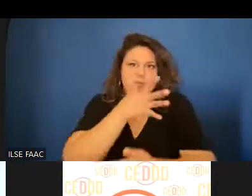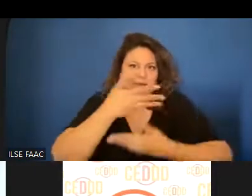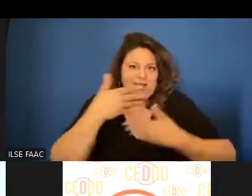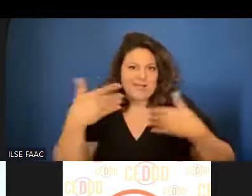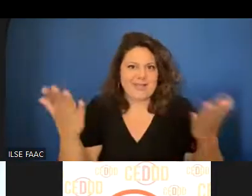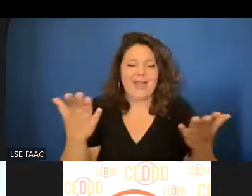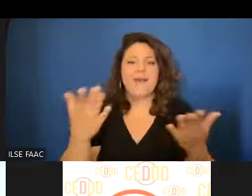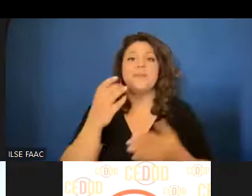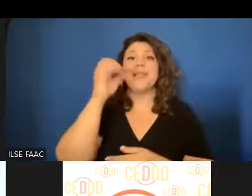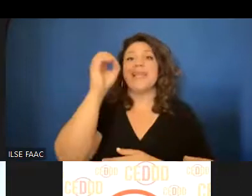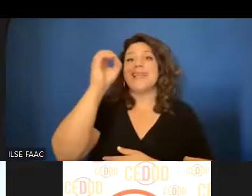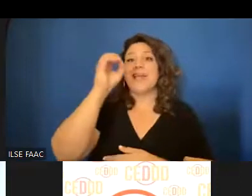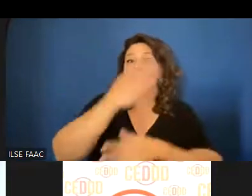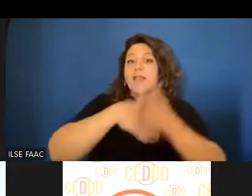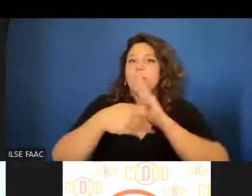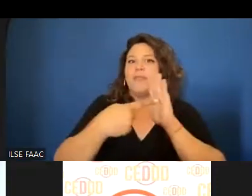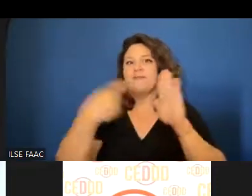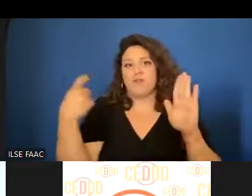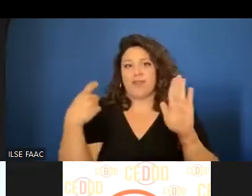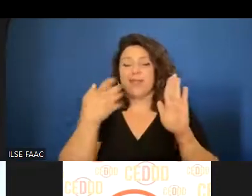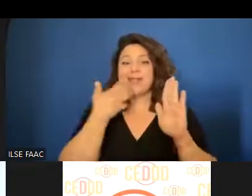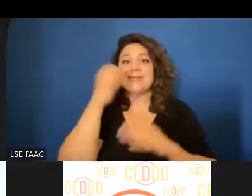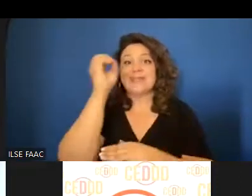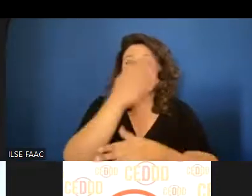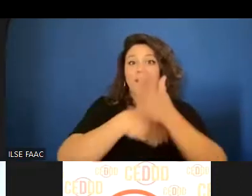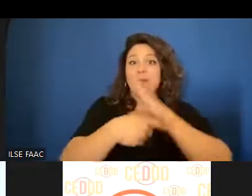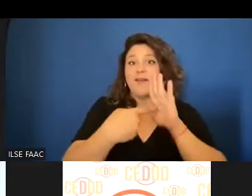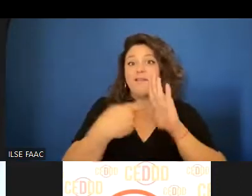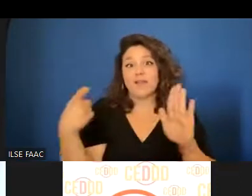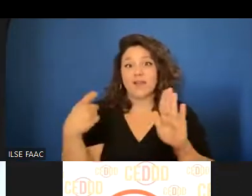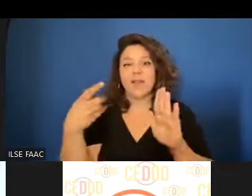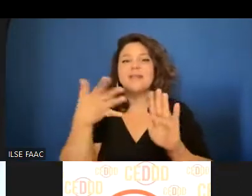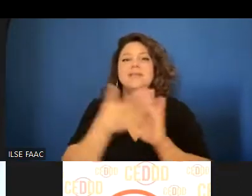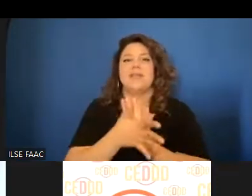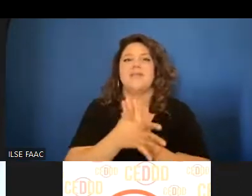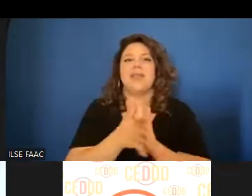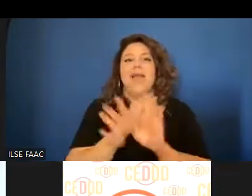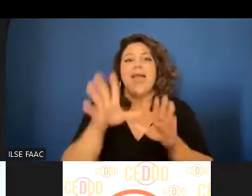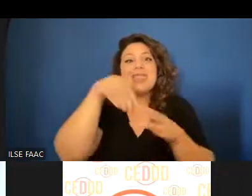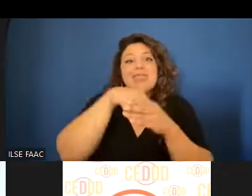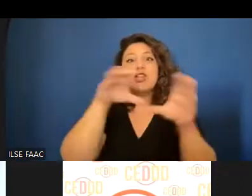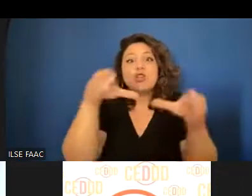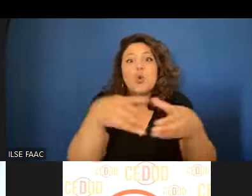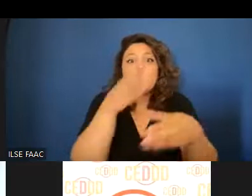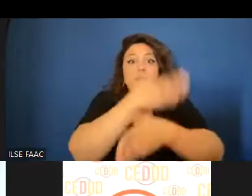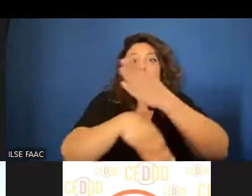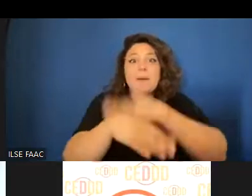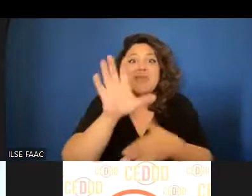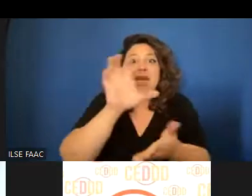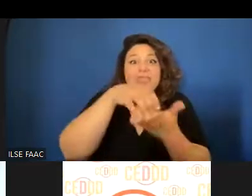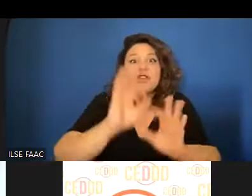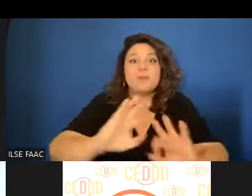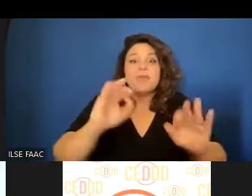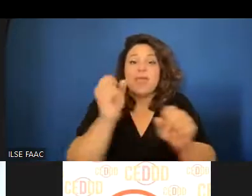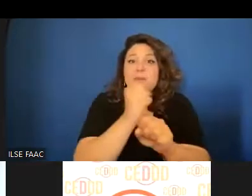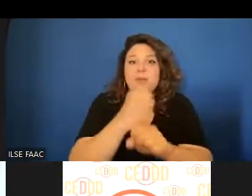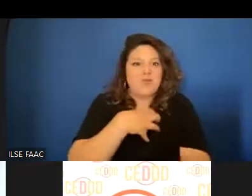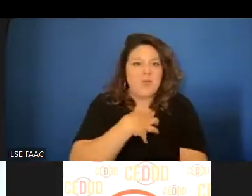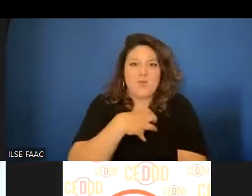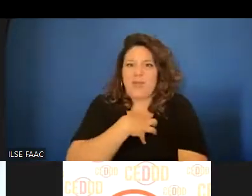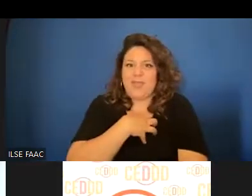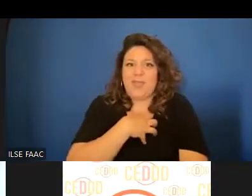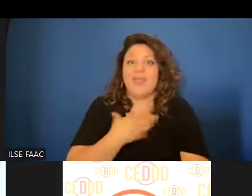discapacitados. Aquellas personas pueden tener una discapacidad, pero no tienen por qué verse limitada en su acceso al puesto de trabajo,